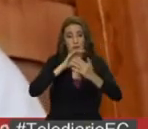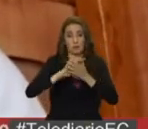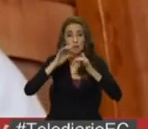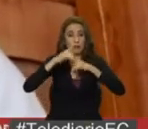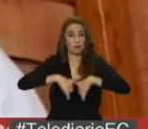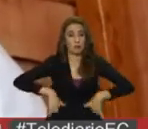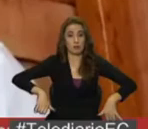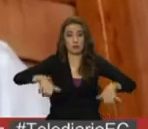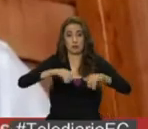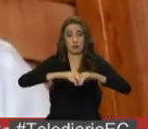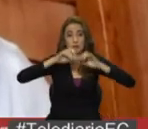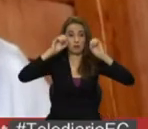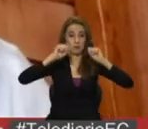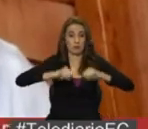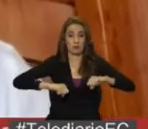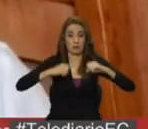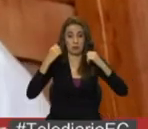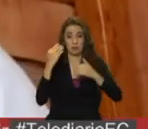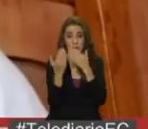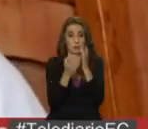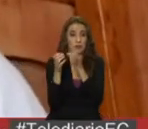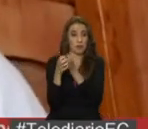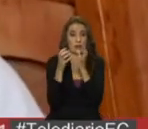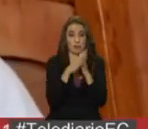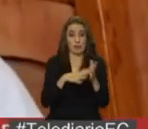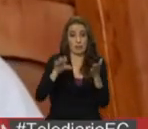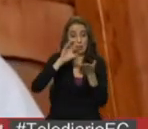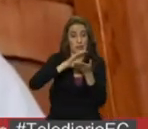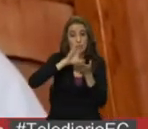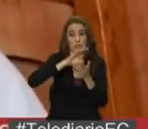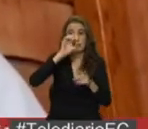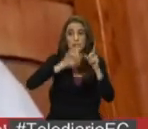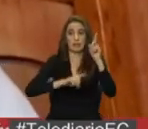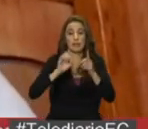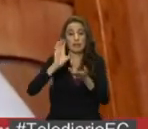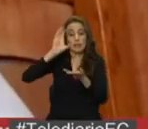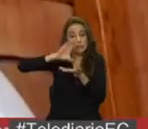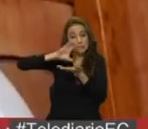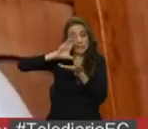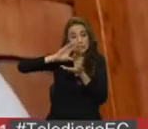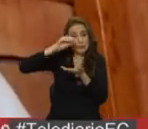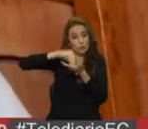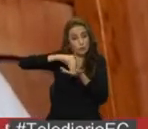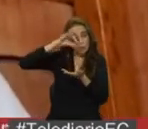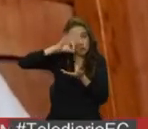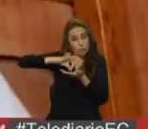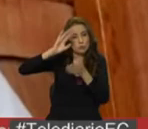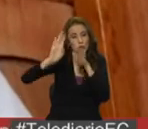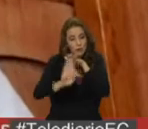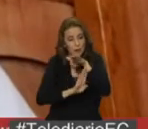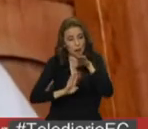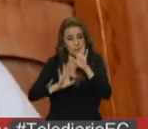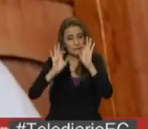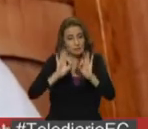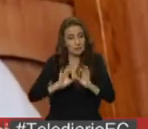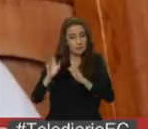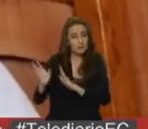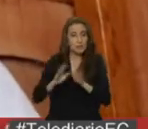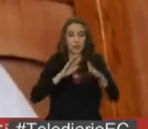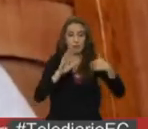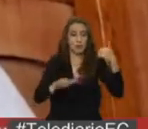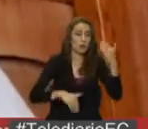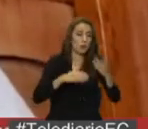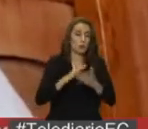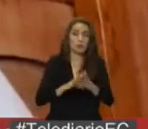justamente en el centro, en el epicentro donde se desarrollaron todos los delitos. Abogada. Toda esa trama